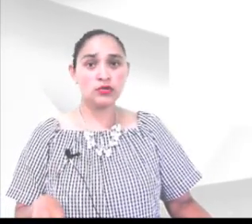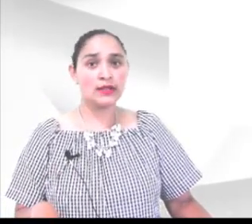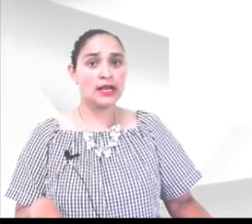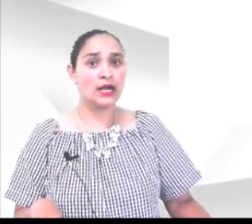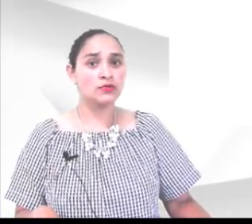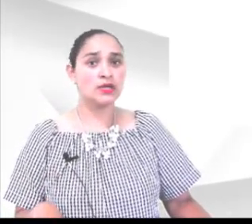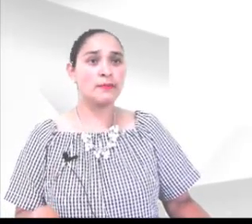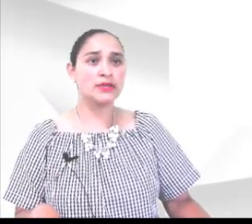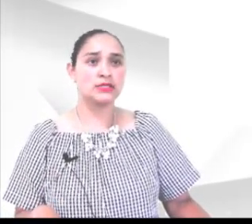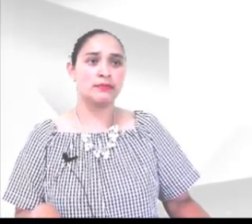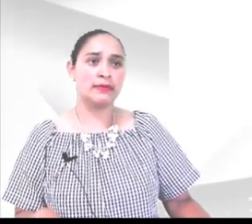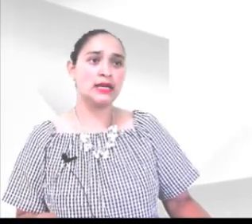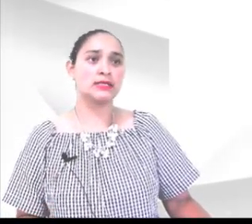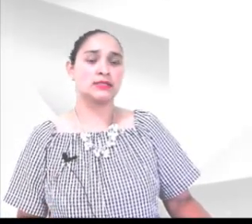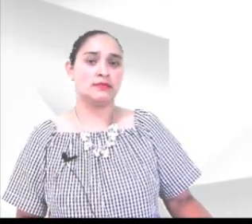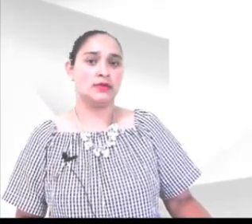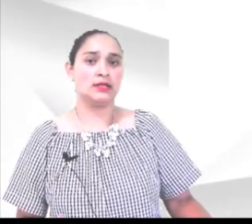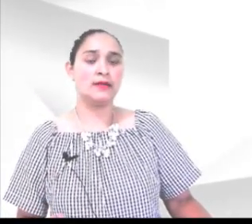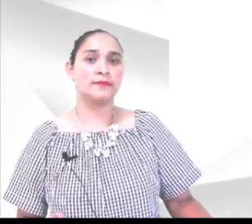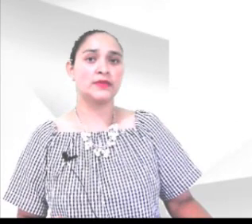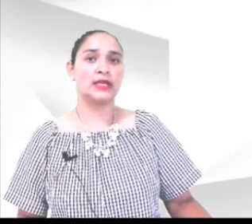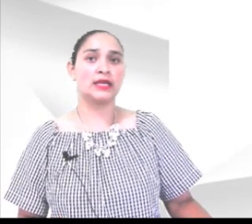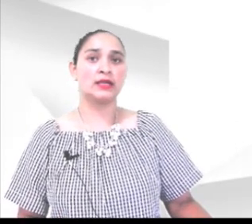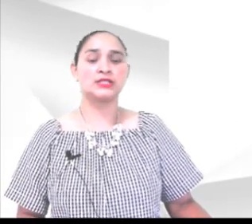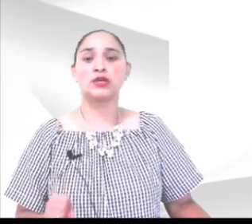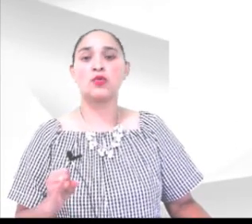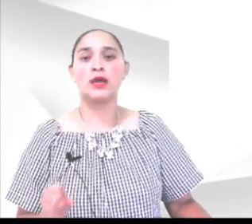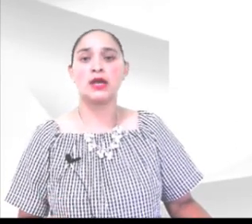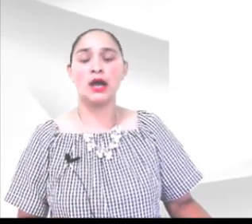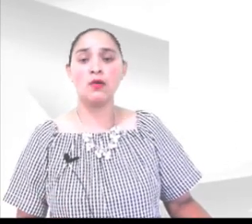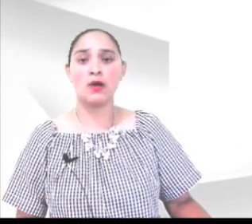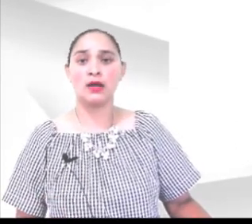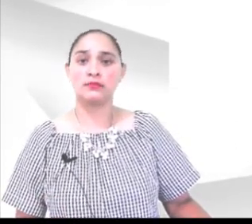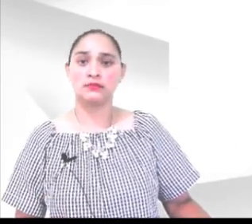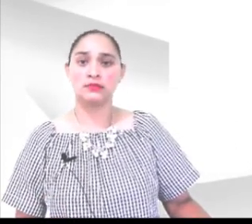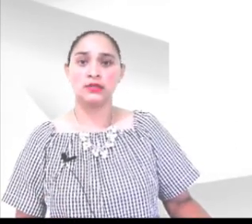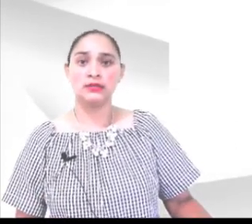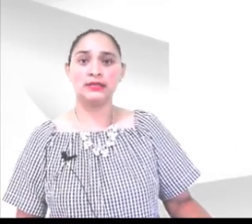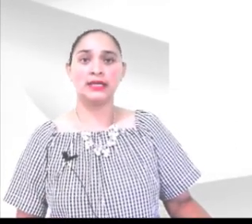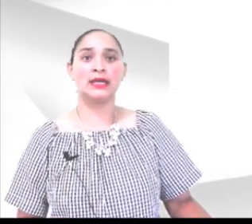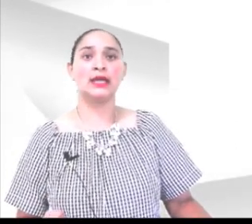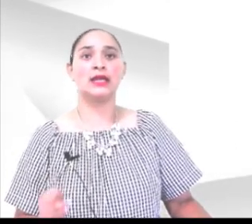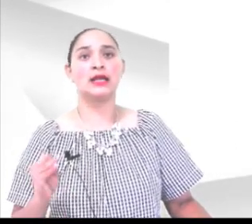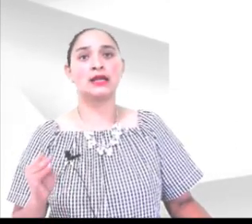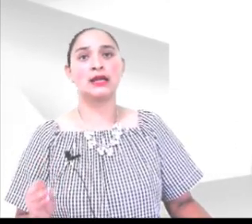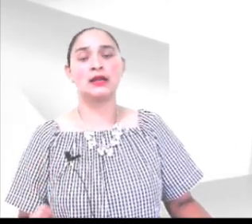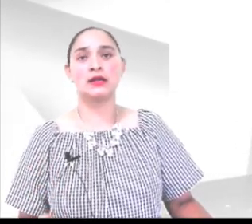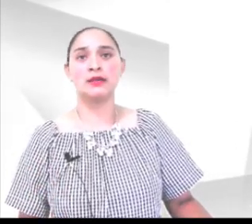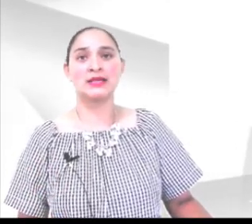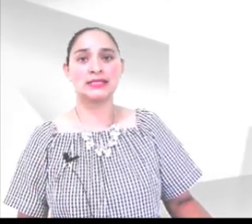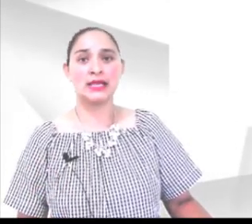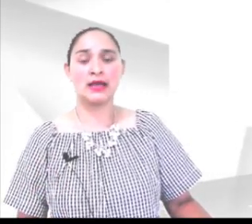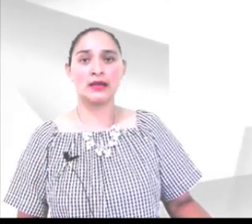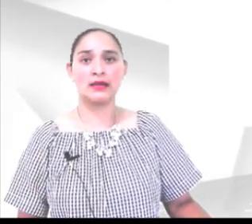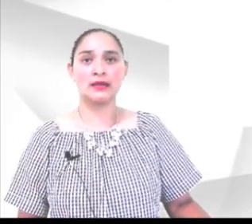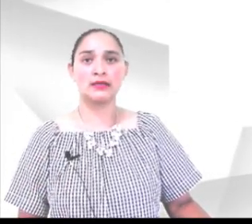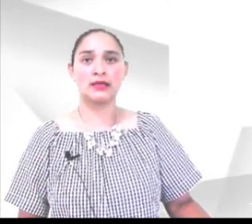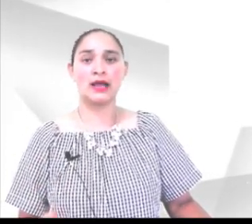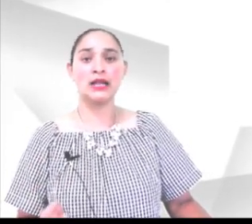es una de las causas principales, ¿verdad? De que ya no haya agua, de que el clima